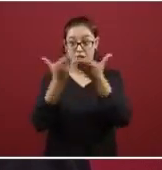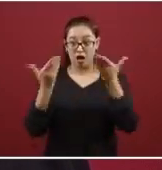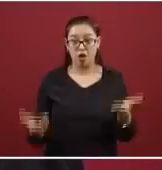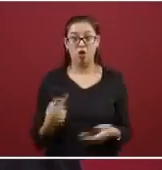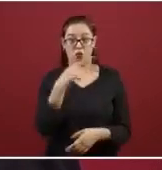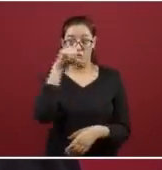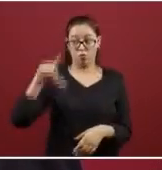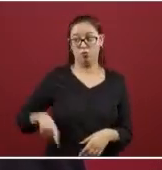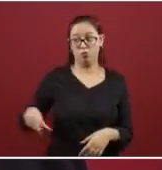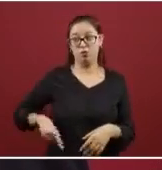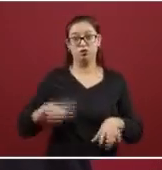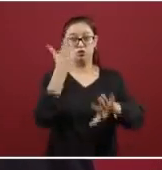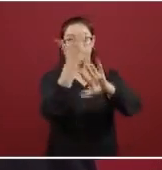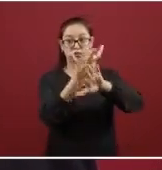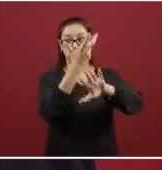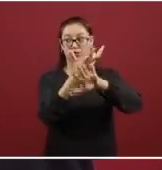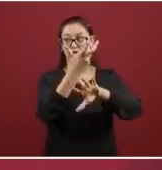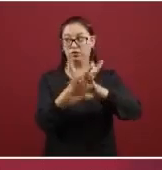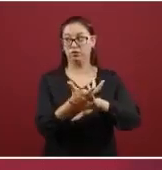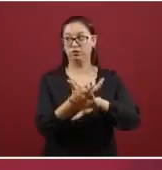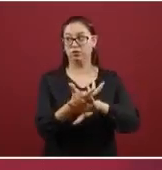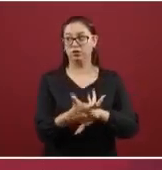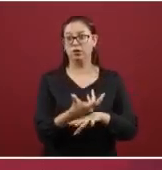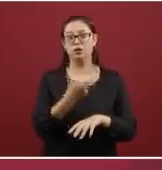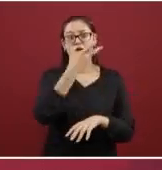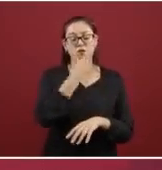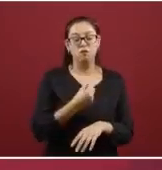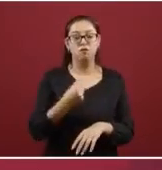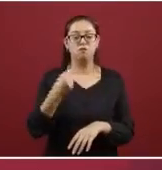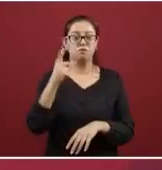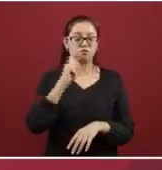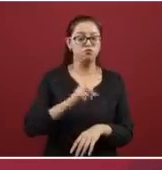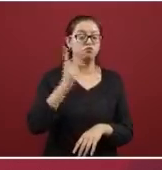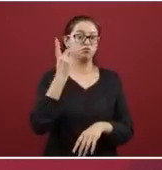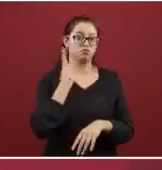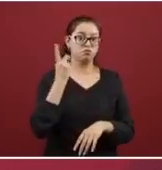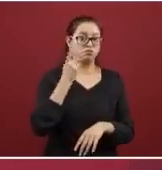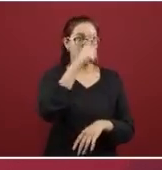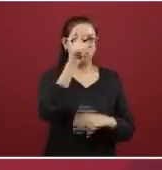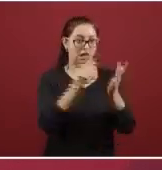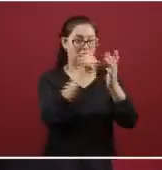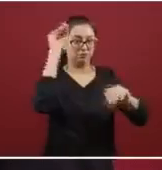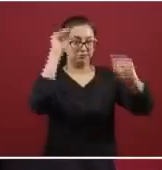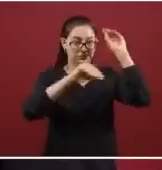al gobierno de Estados Unidos, a los legisladores de Estados Unidos,